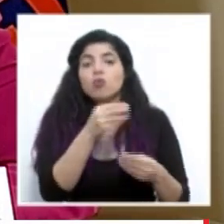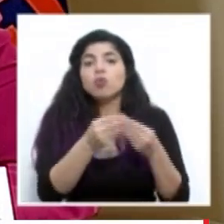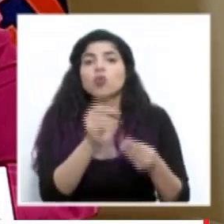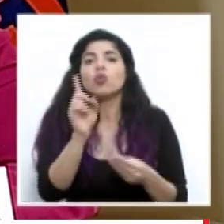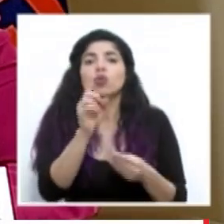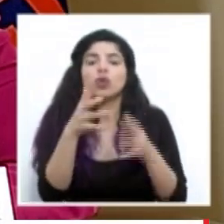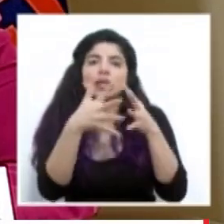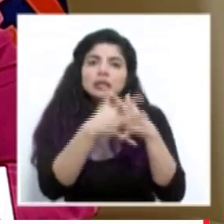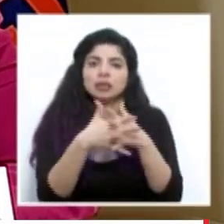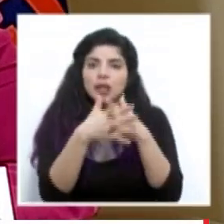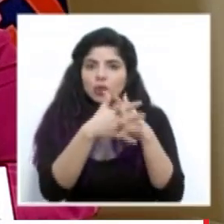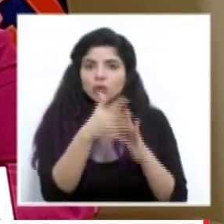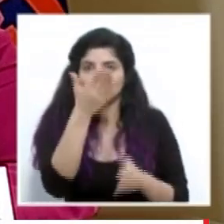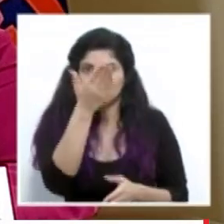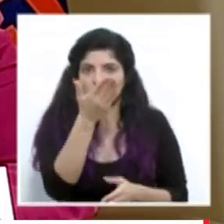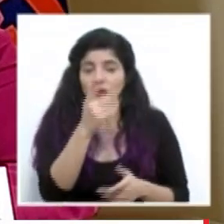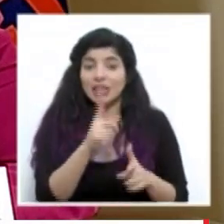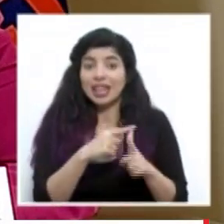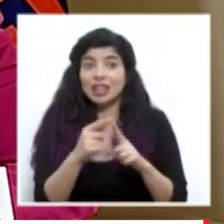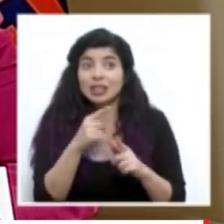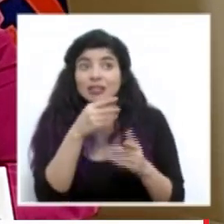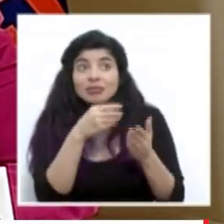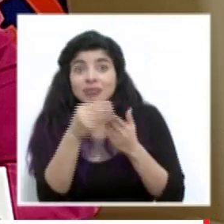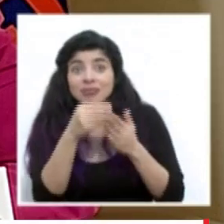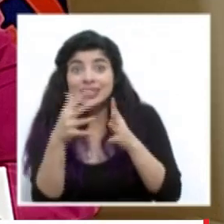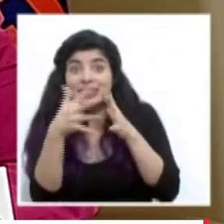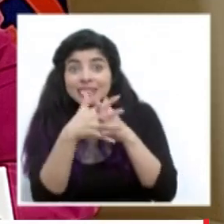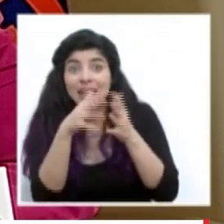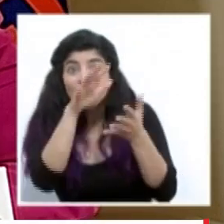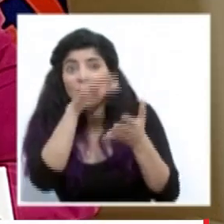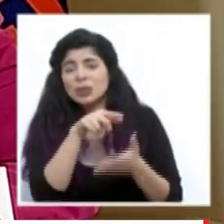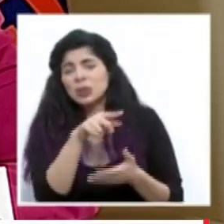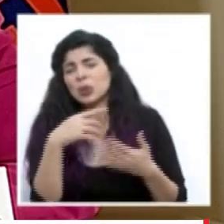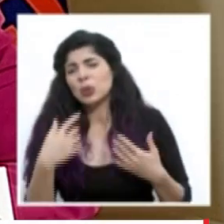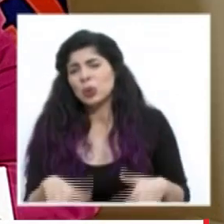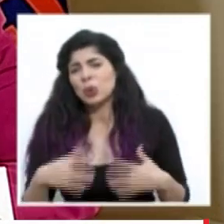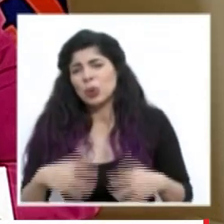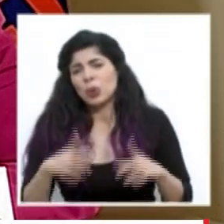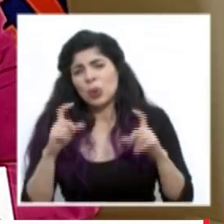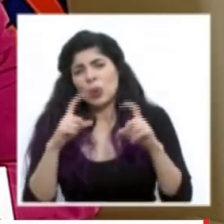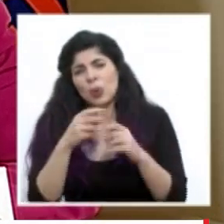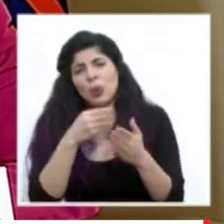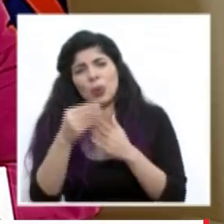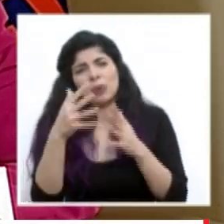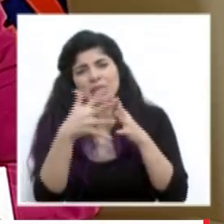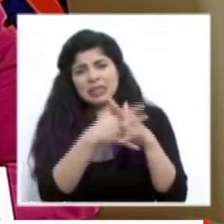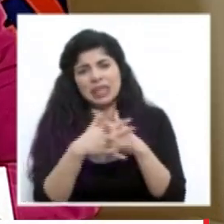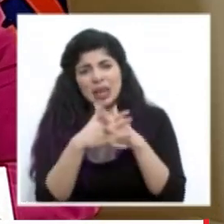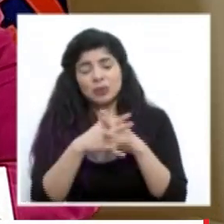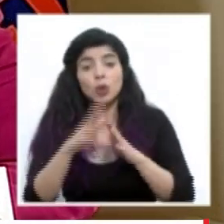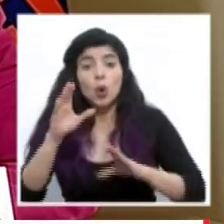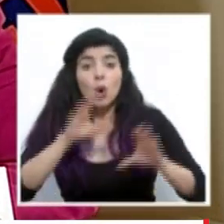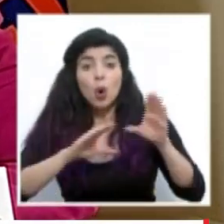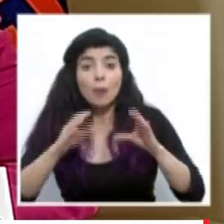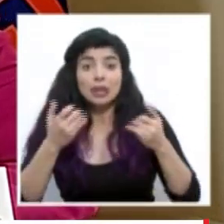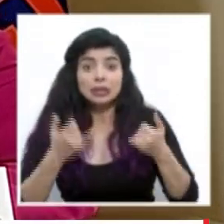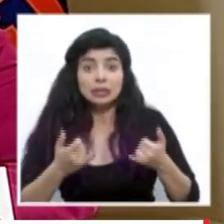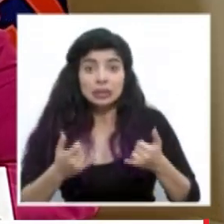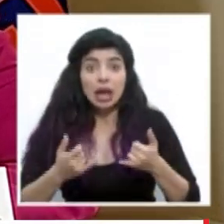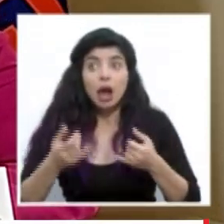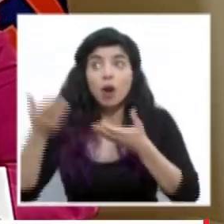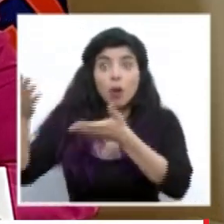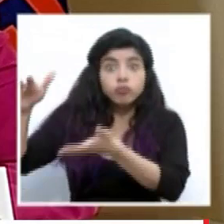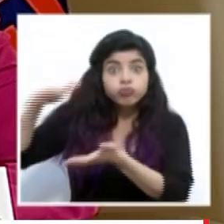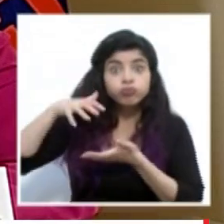en los Estados Unidos y realmente conseguir pruebas de Estados Unidos ha sido muy complejo. La casa comercial que en este momento nos